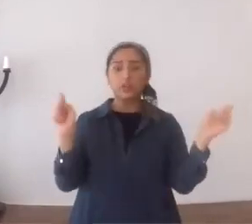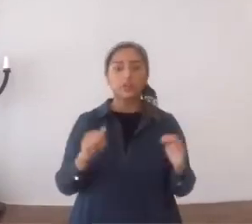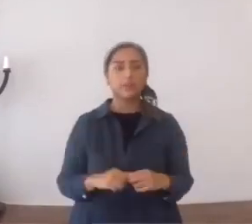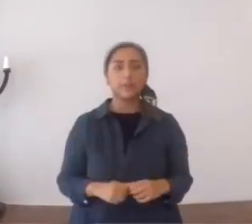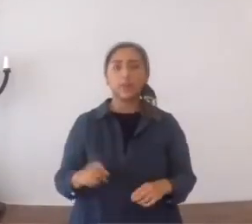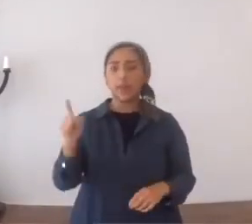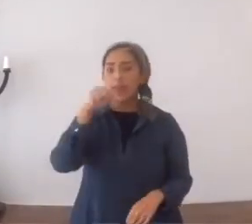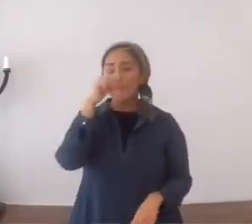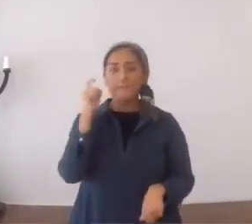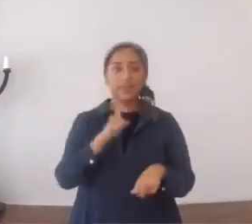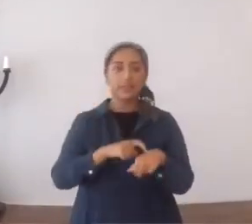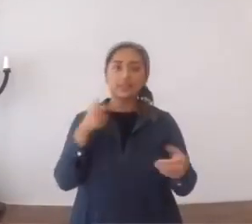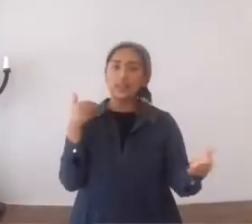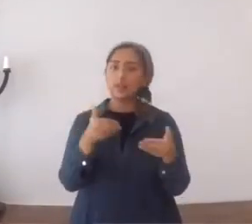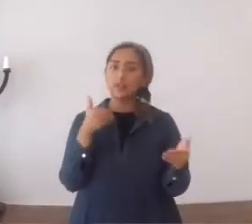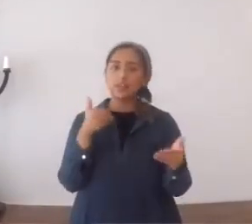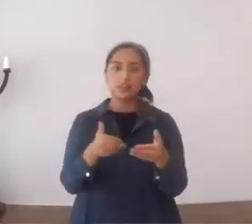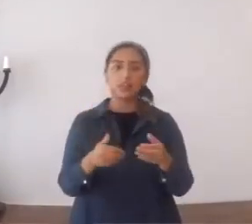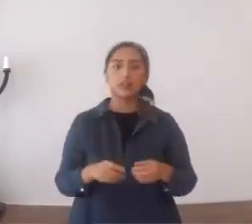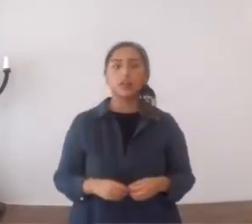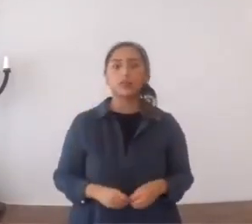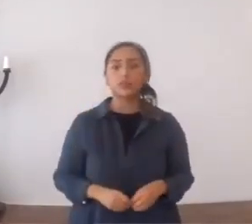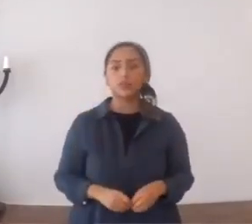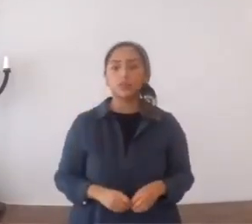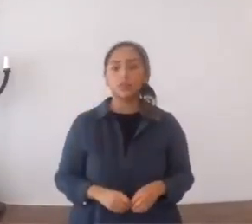preparémonos, porque el tiempo está cerca.